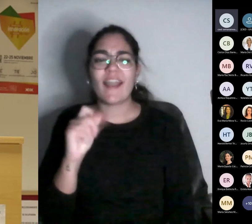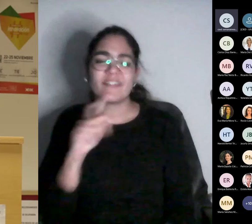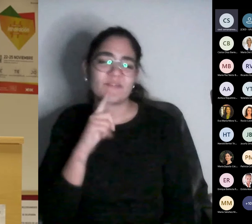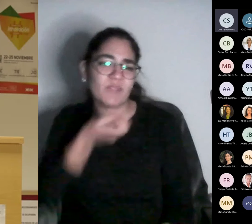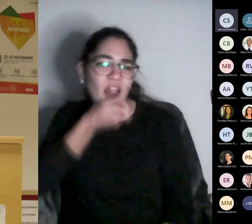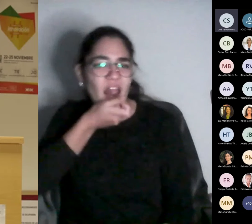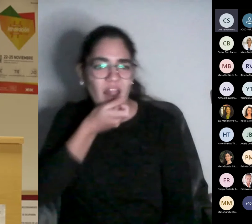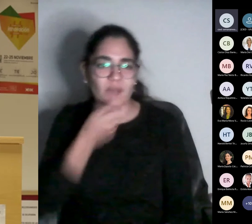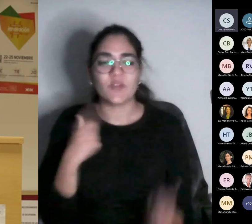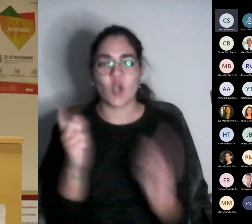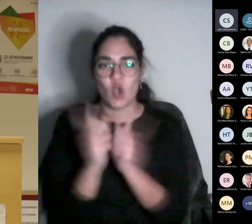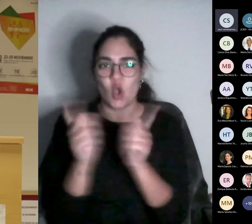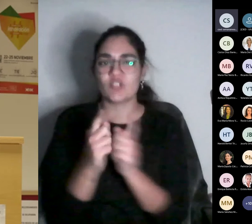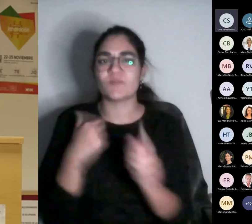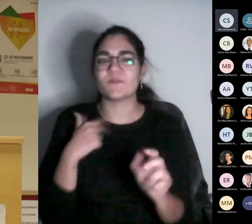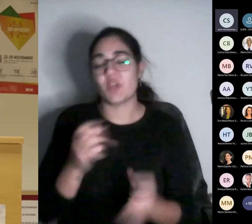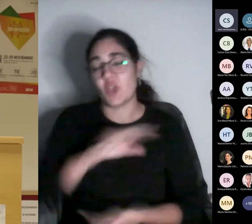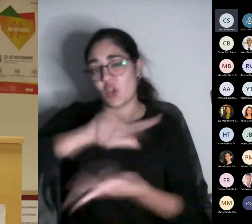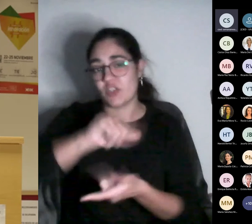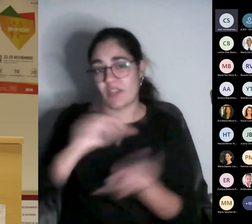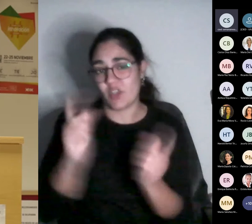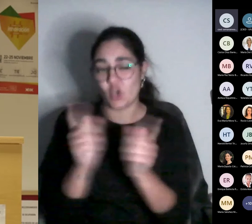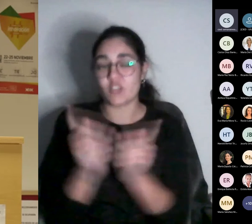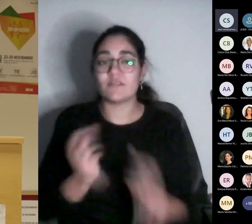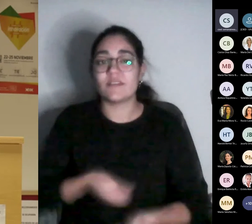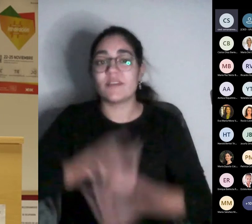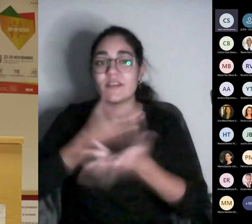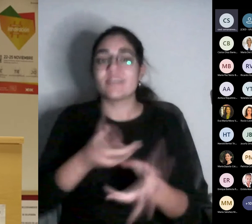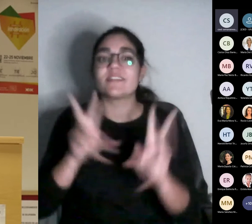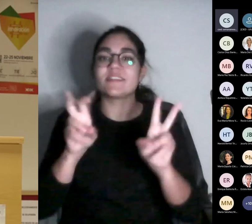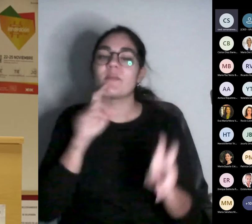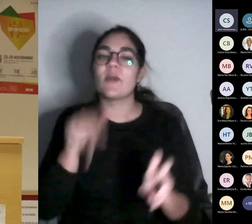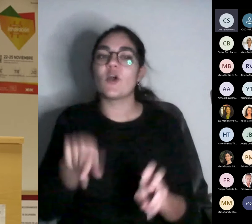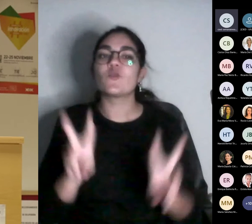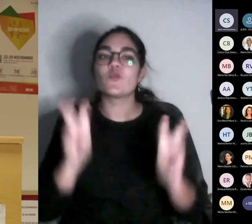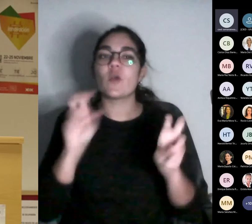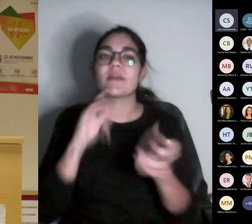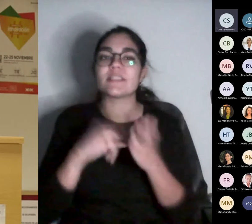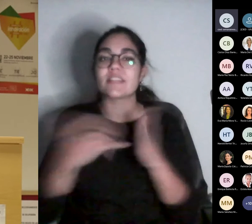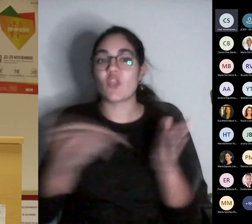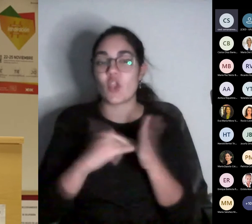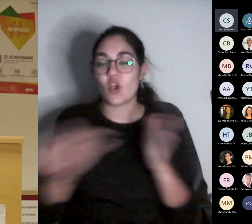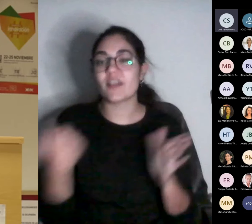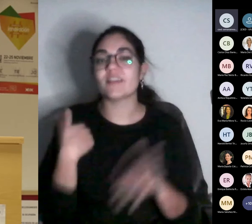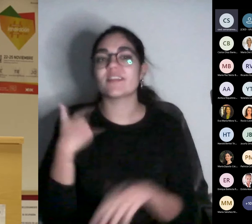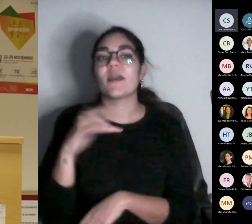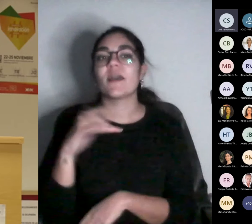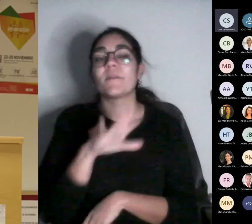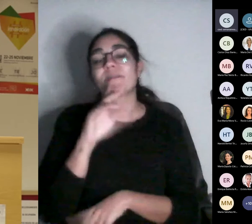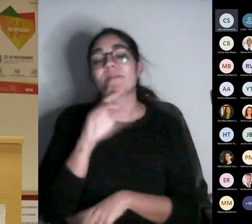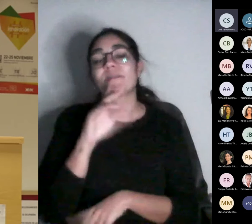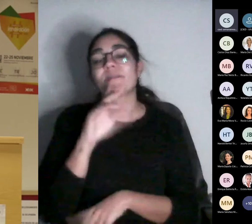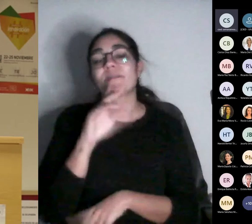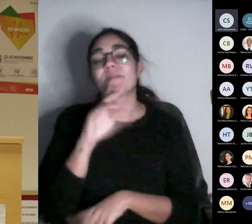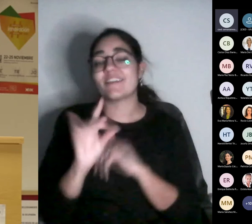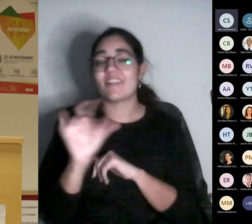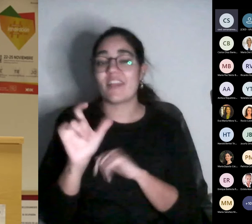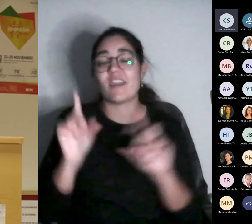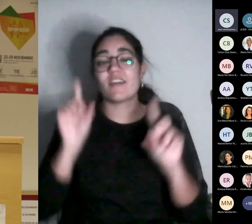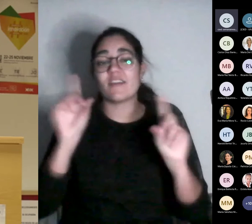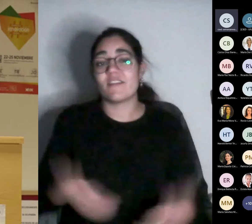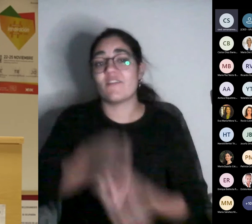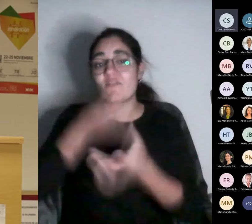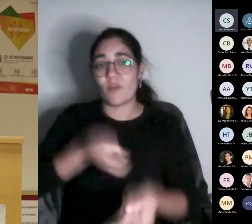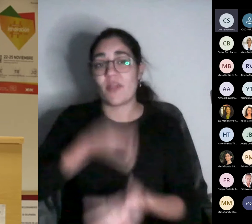transmedia para asignaturas nuevas tecnologías y sociedad de la información lamentablemente de nadie no ha podido venir con nosotros una gran noticia